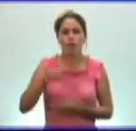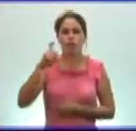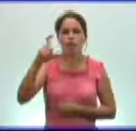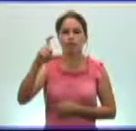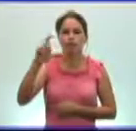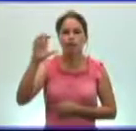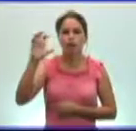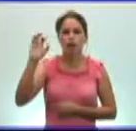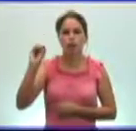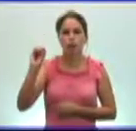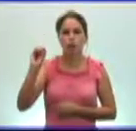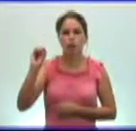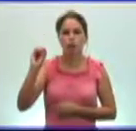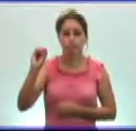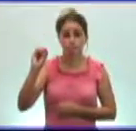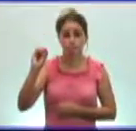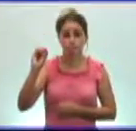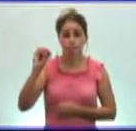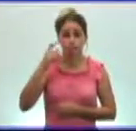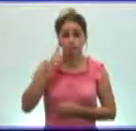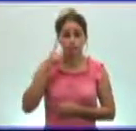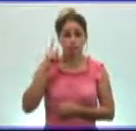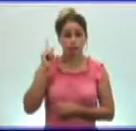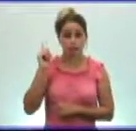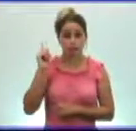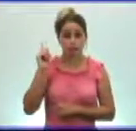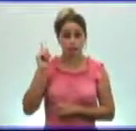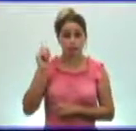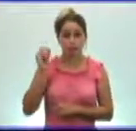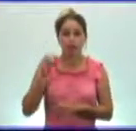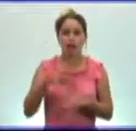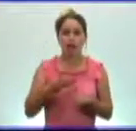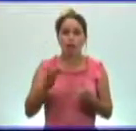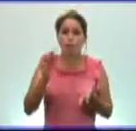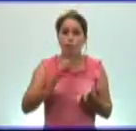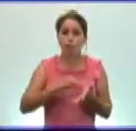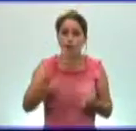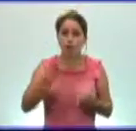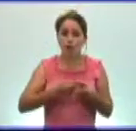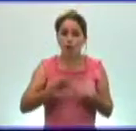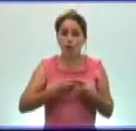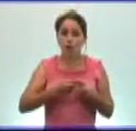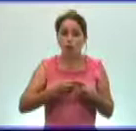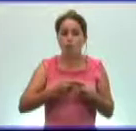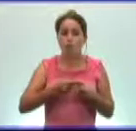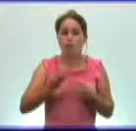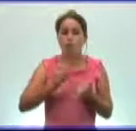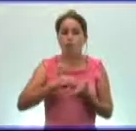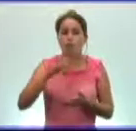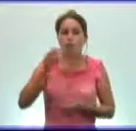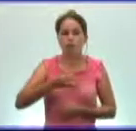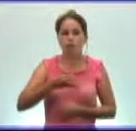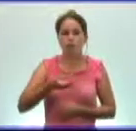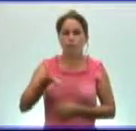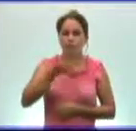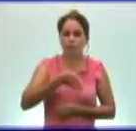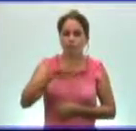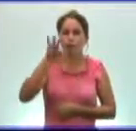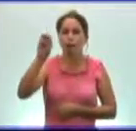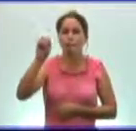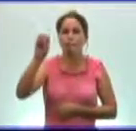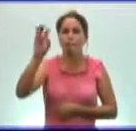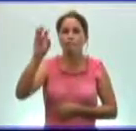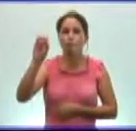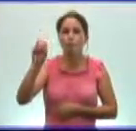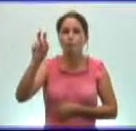el símbolo del elemento oxígeno. A la hora de nombrarlo, utilizamos un prefijo que sería monóxido de carbono,